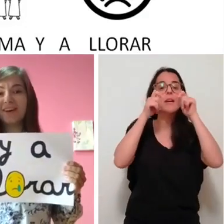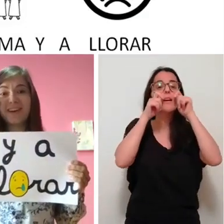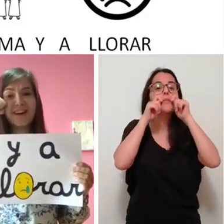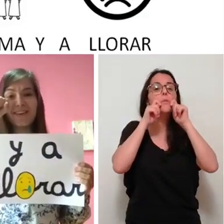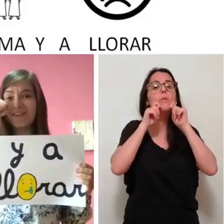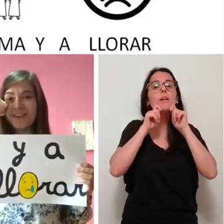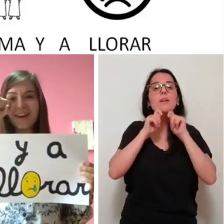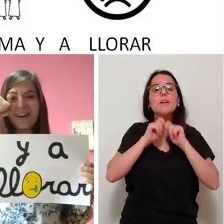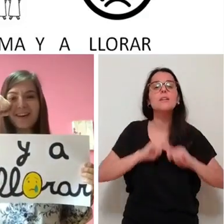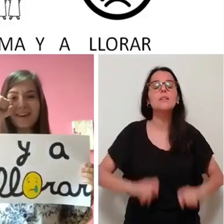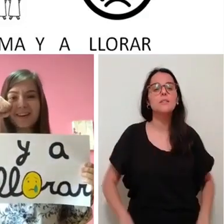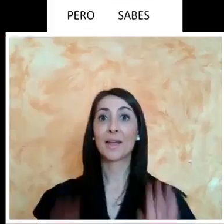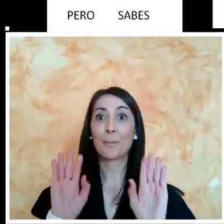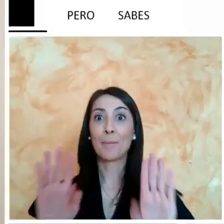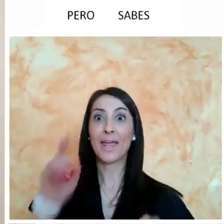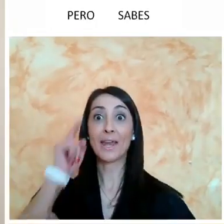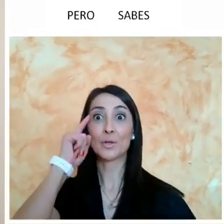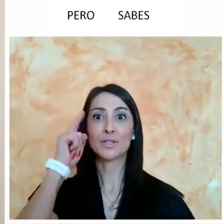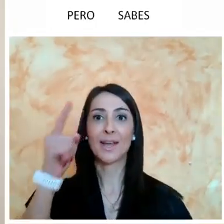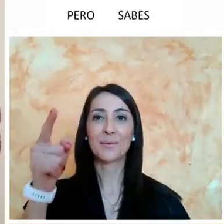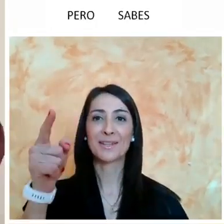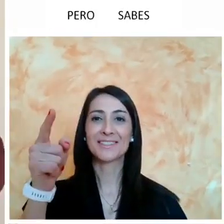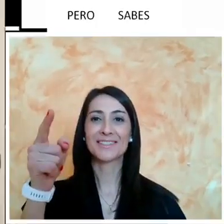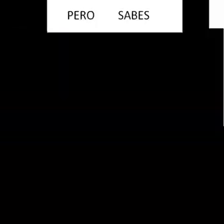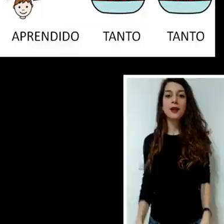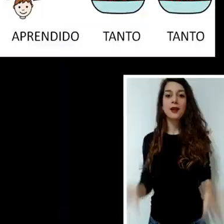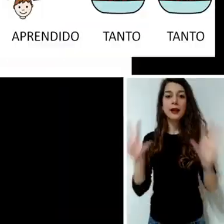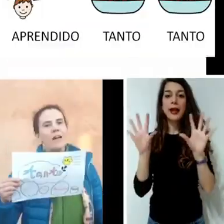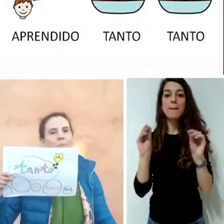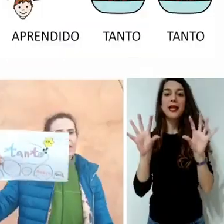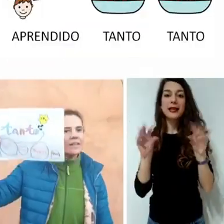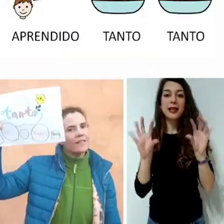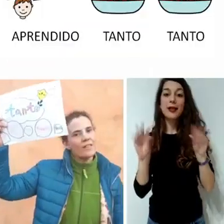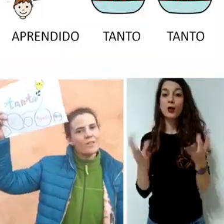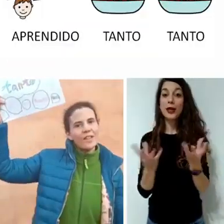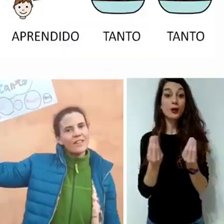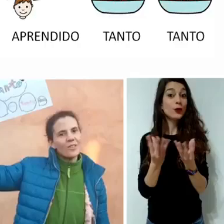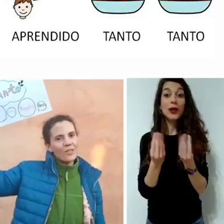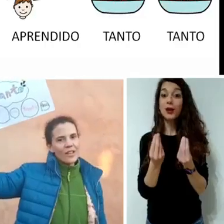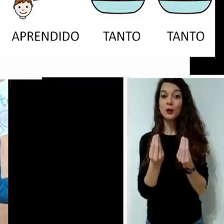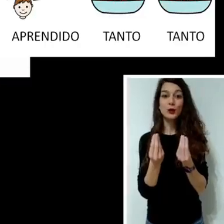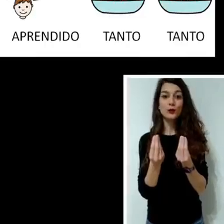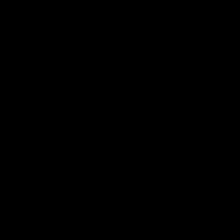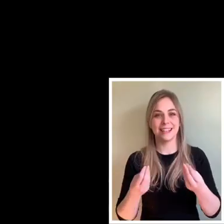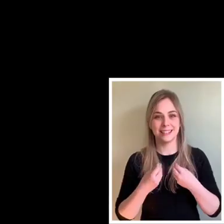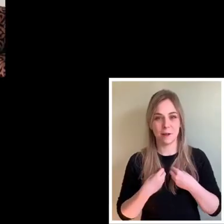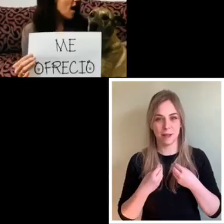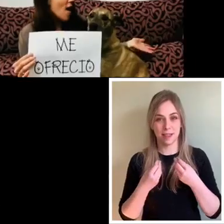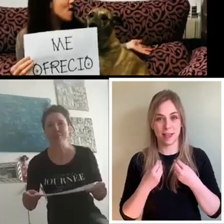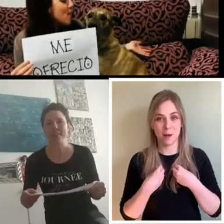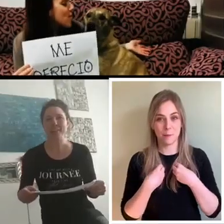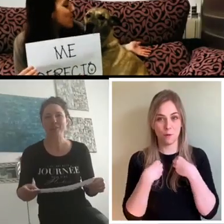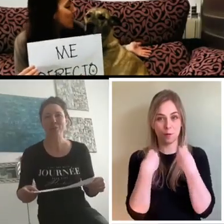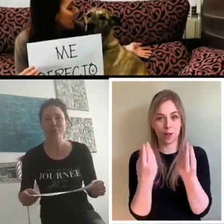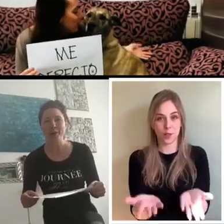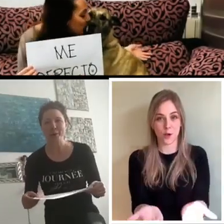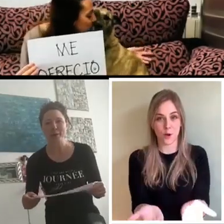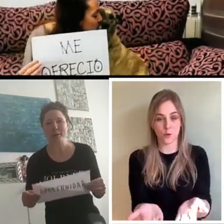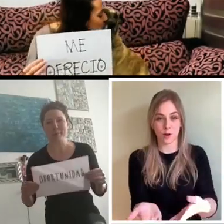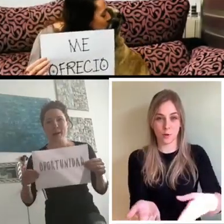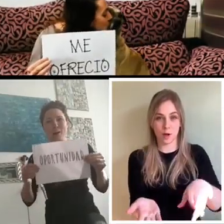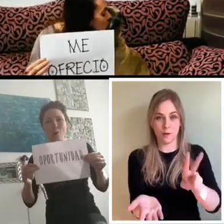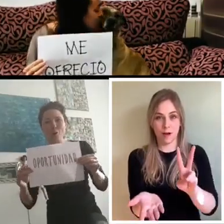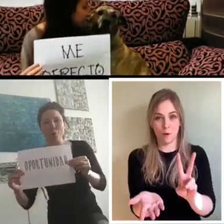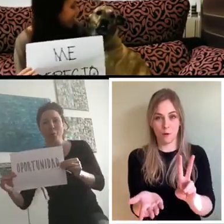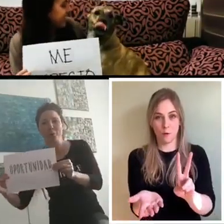alma y a llorar. Pero sabes, he aprendido tanto, tanto. Esta vida me